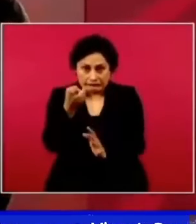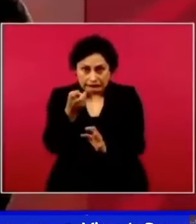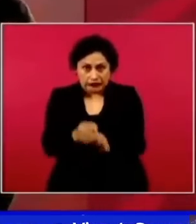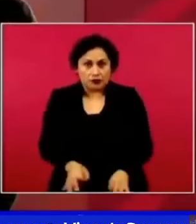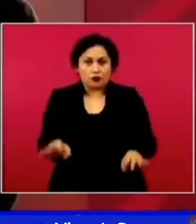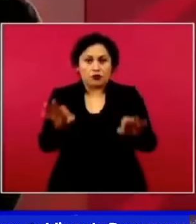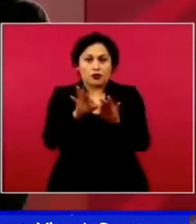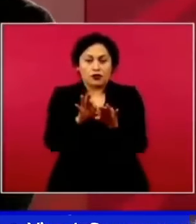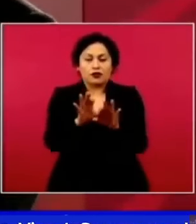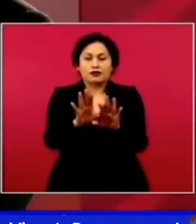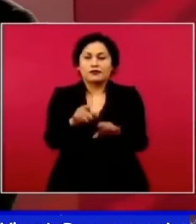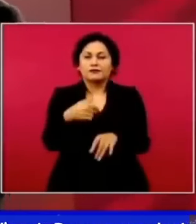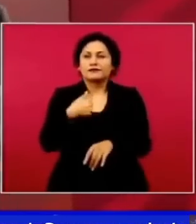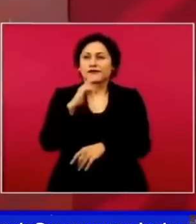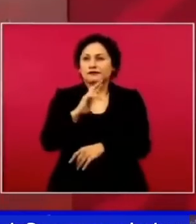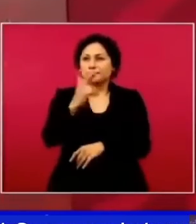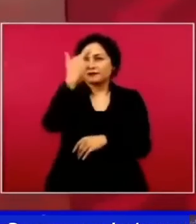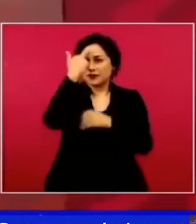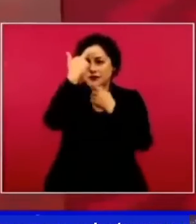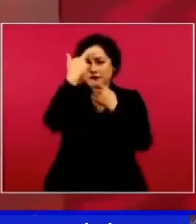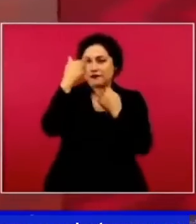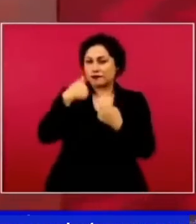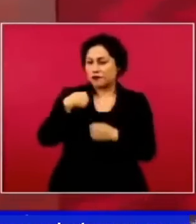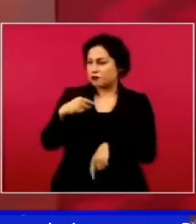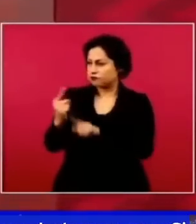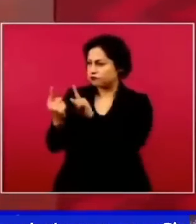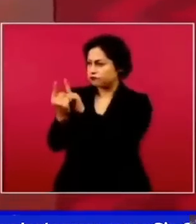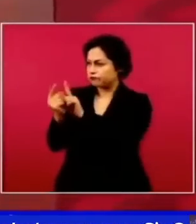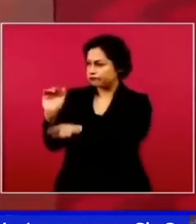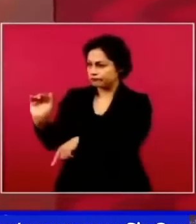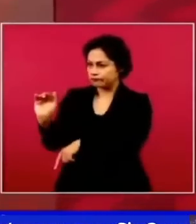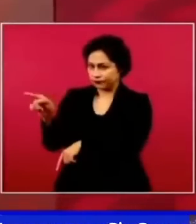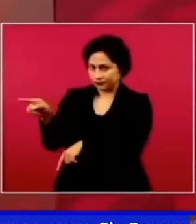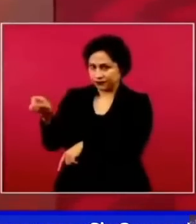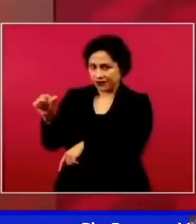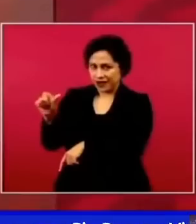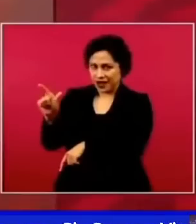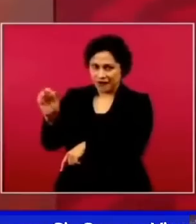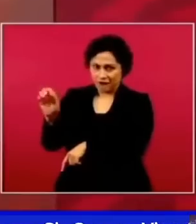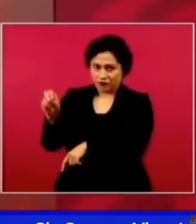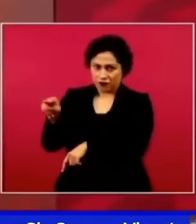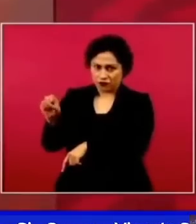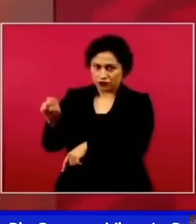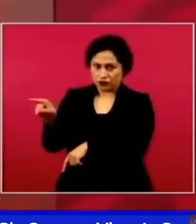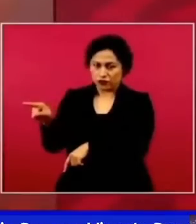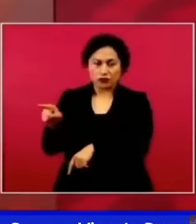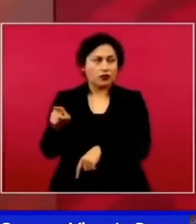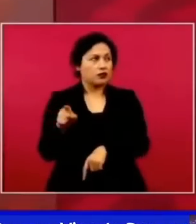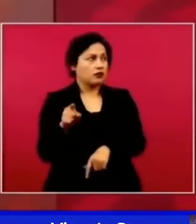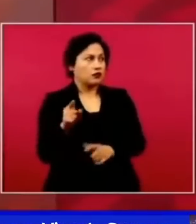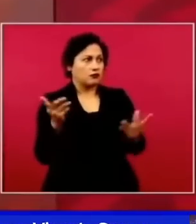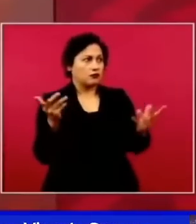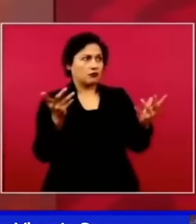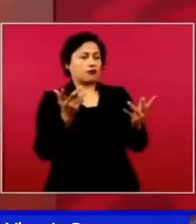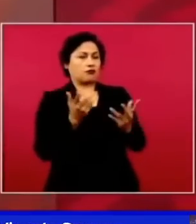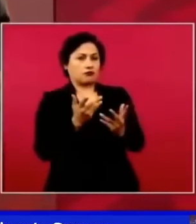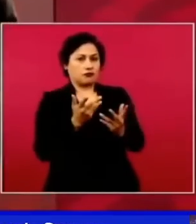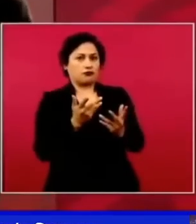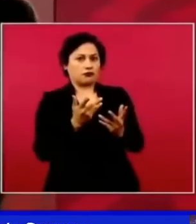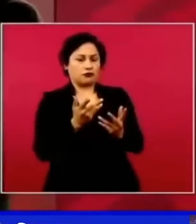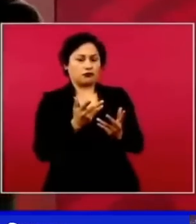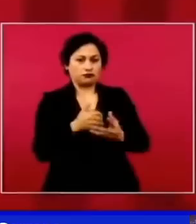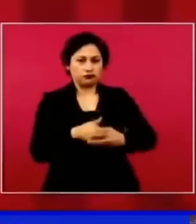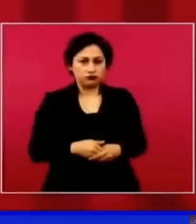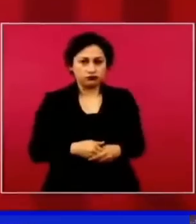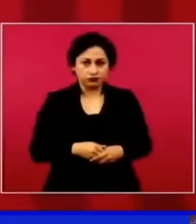Yo me acuerdo que cuando le dije eso a Alfonso, se quedó así sorprendido. Y él es